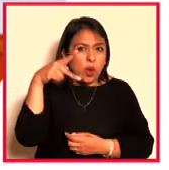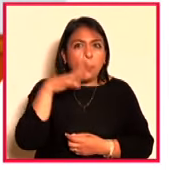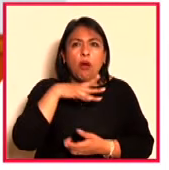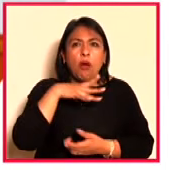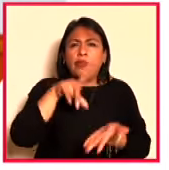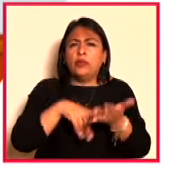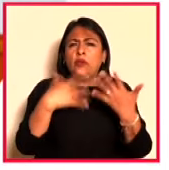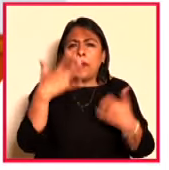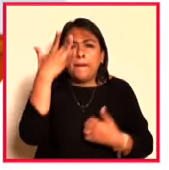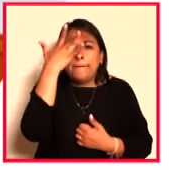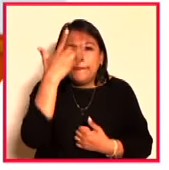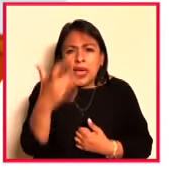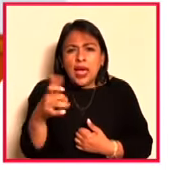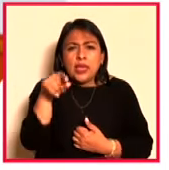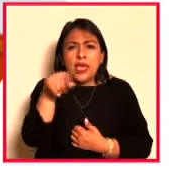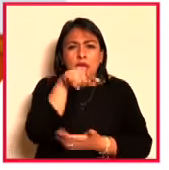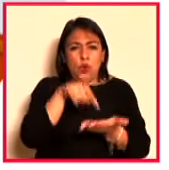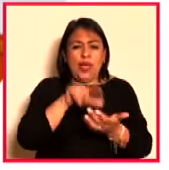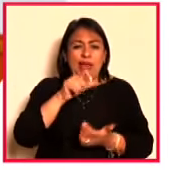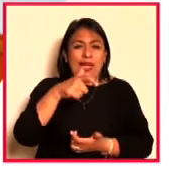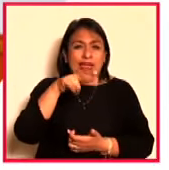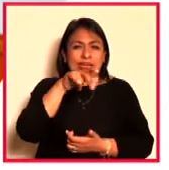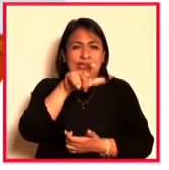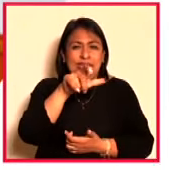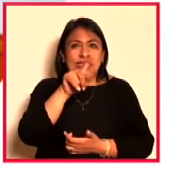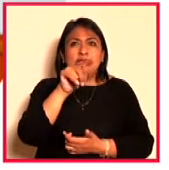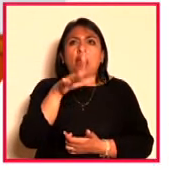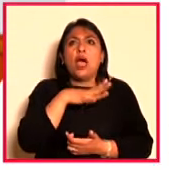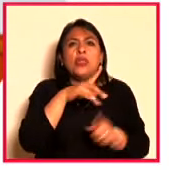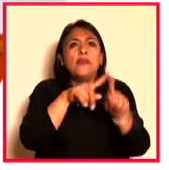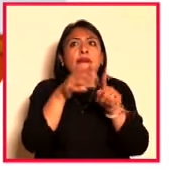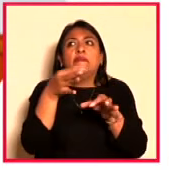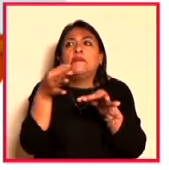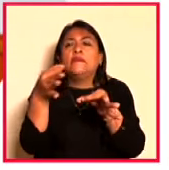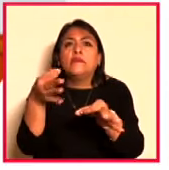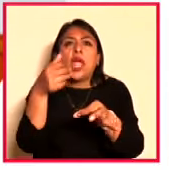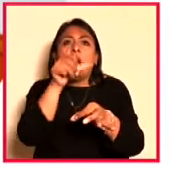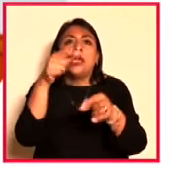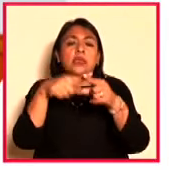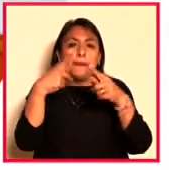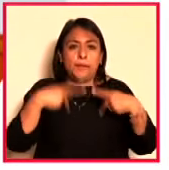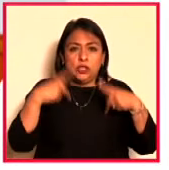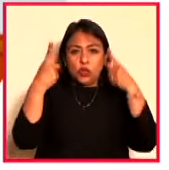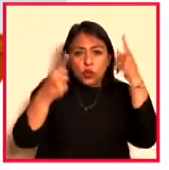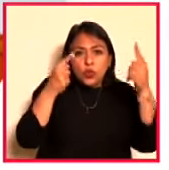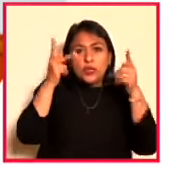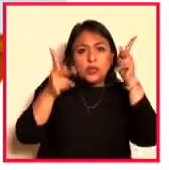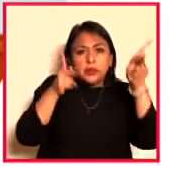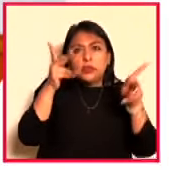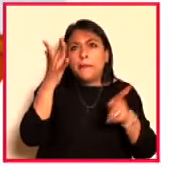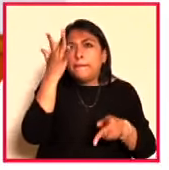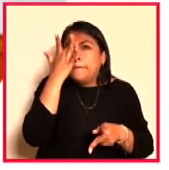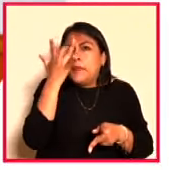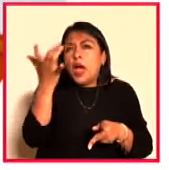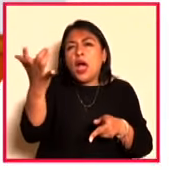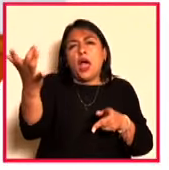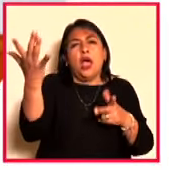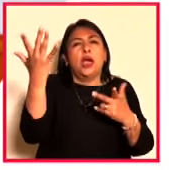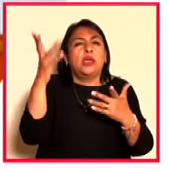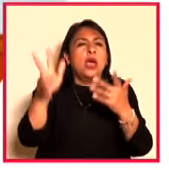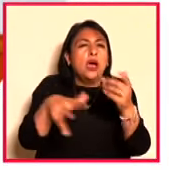En Aquixtla tenemos muchos atractivos para el turista, para el visitante, llenos de magia, misticismo, de